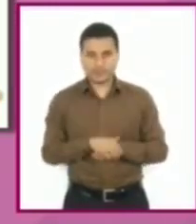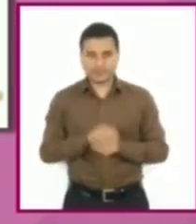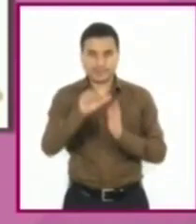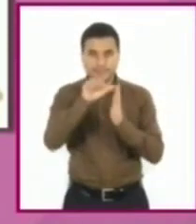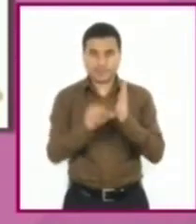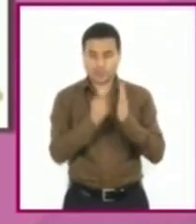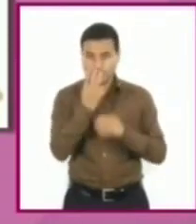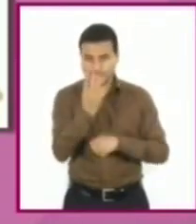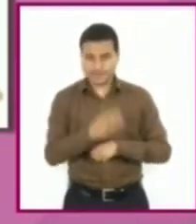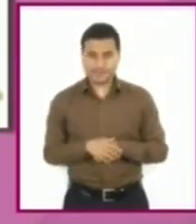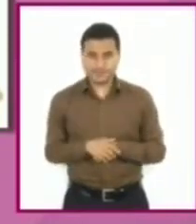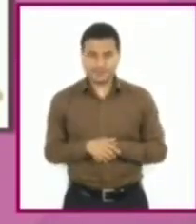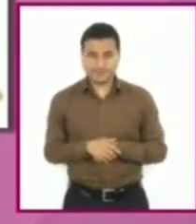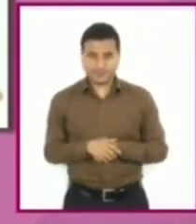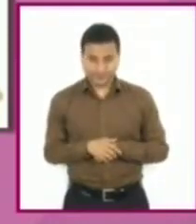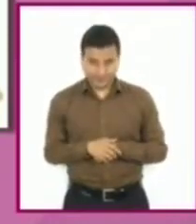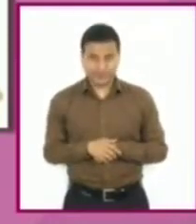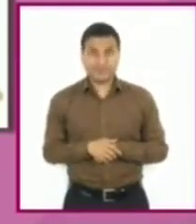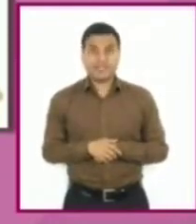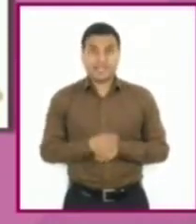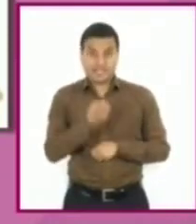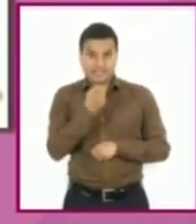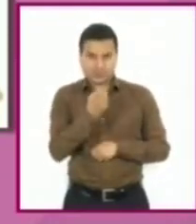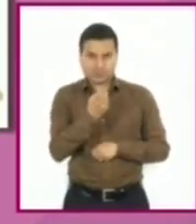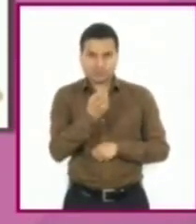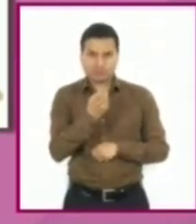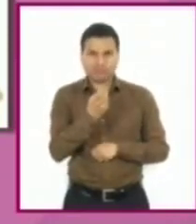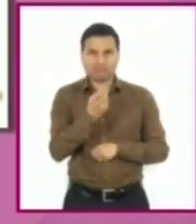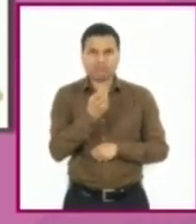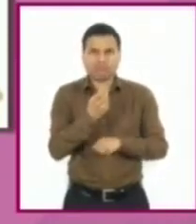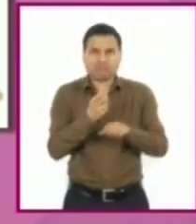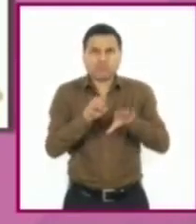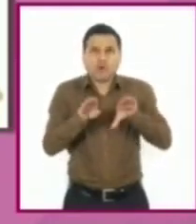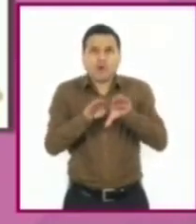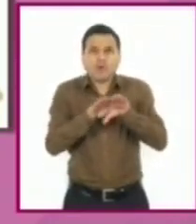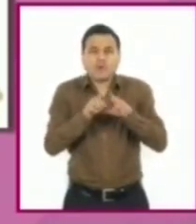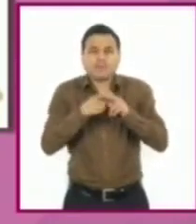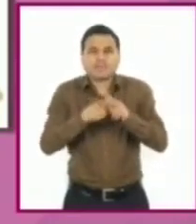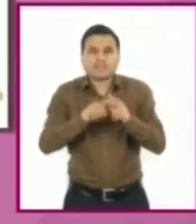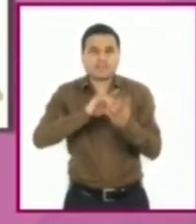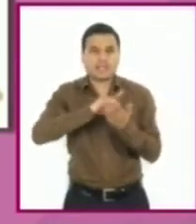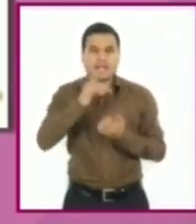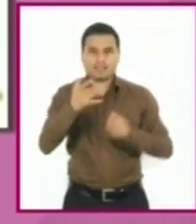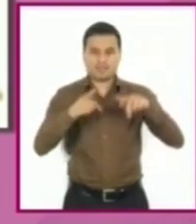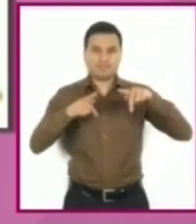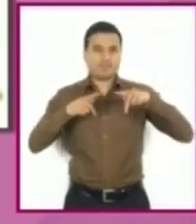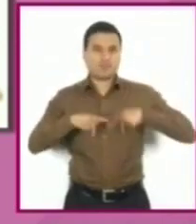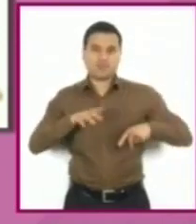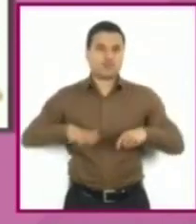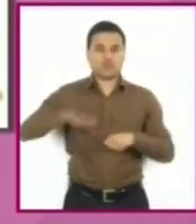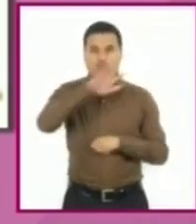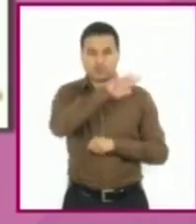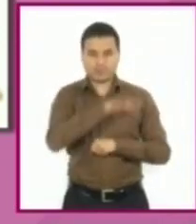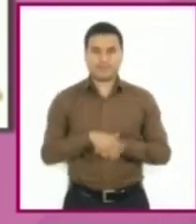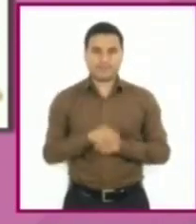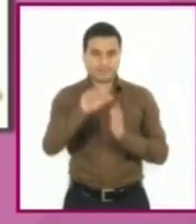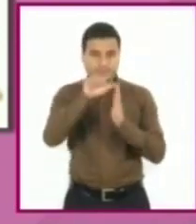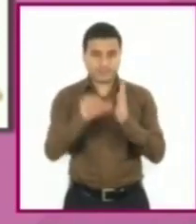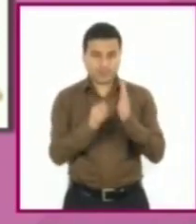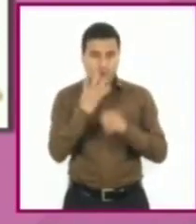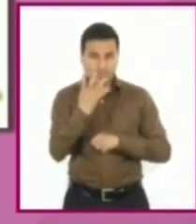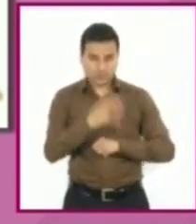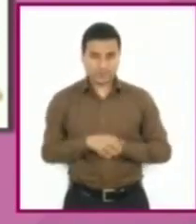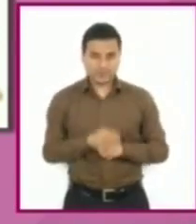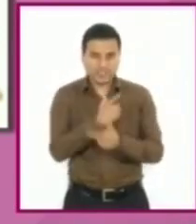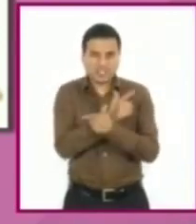Artículo 3. El principio de esta soberanía reside esencialmente en la nación. Artículo 4. La